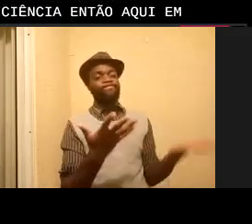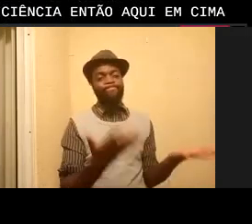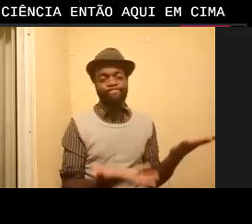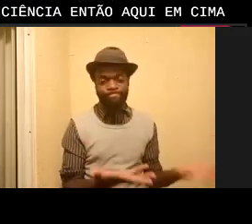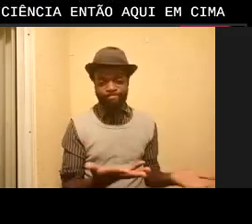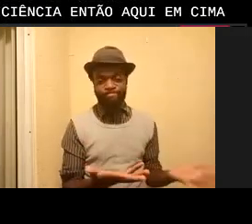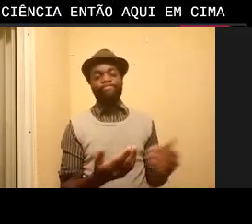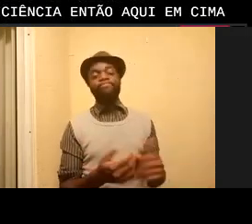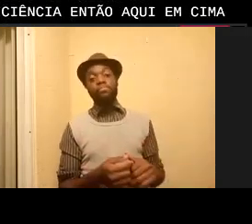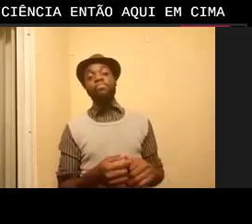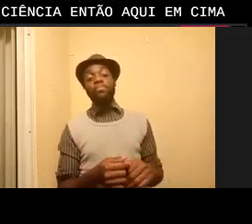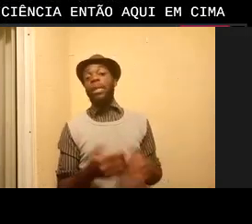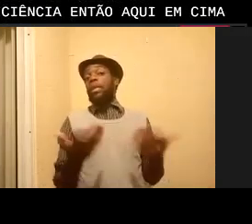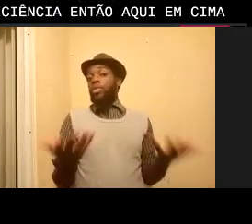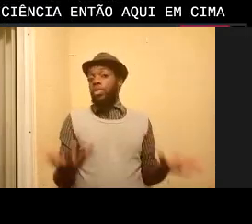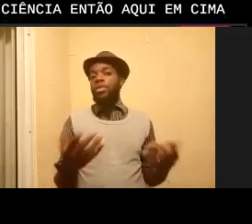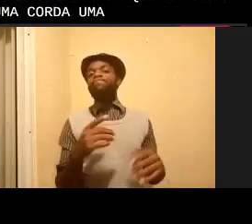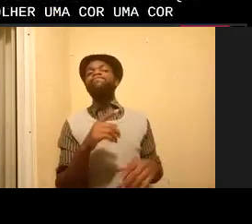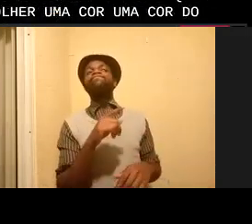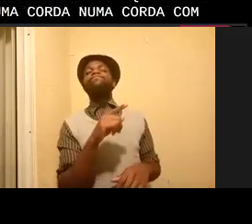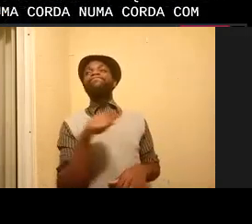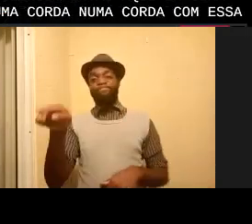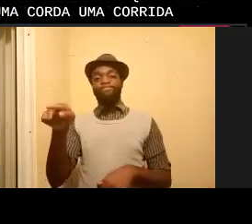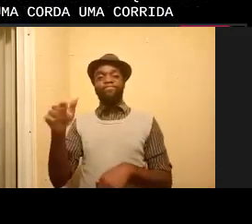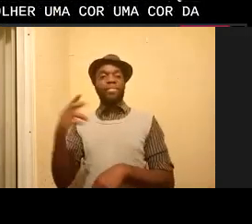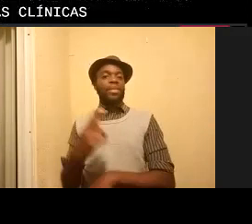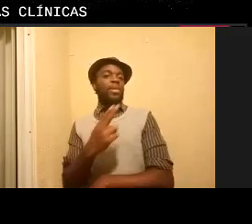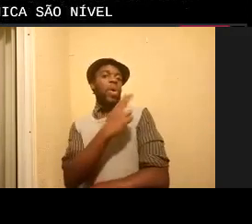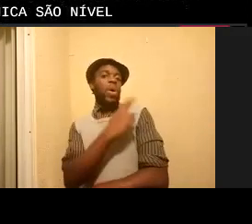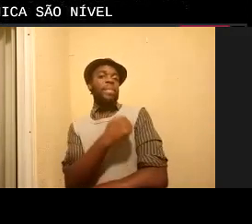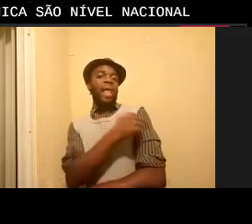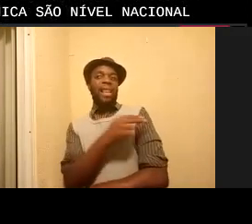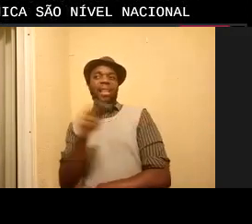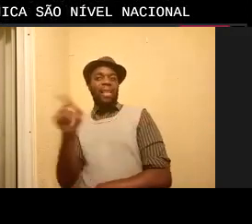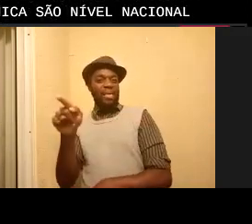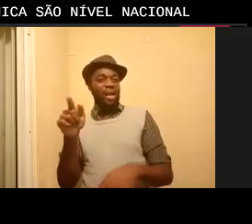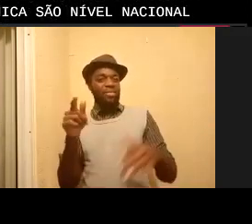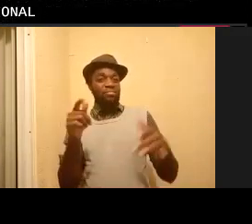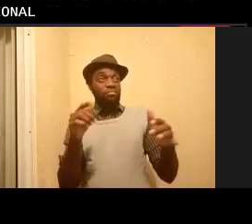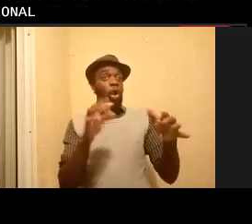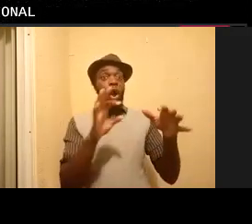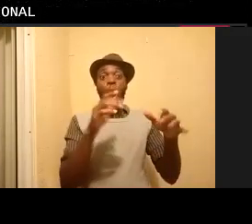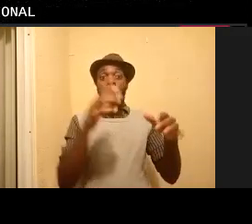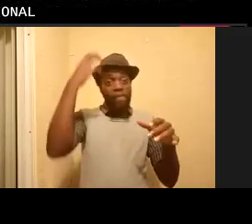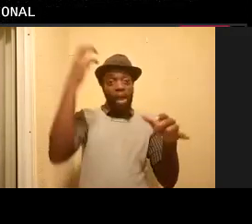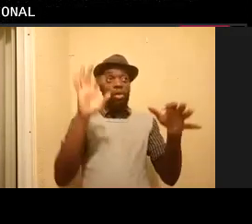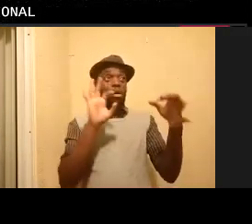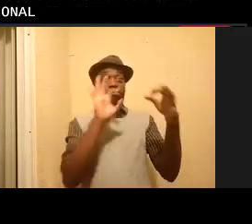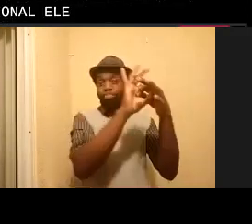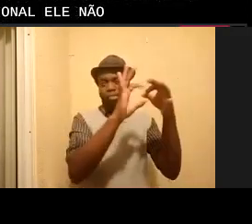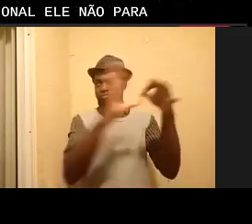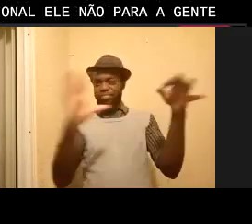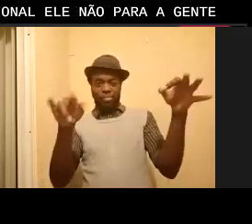convenio con estas clínicas a nivel nacional que nos han permitido primero